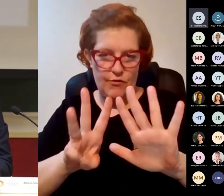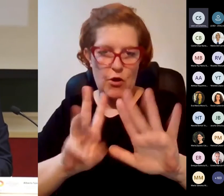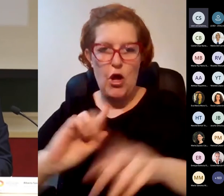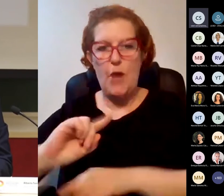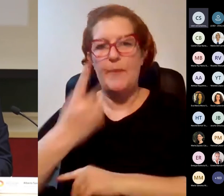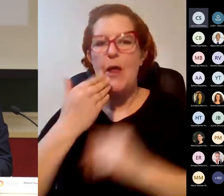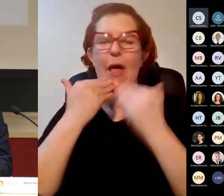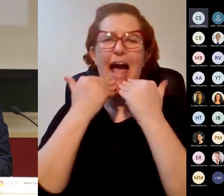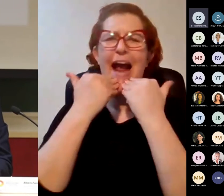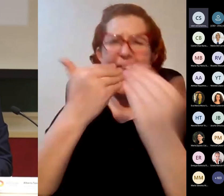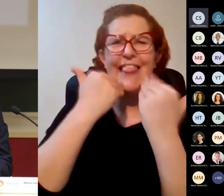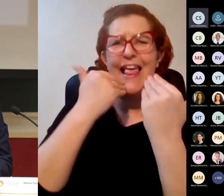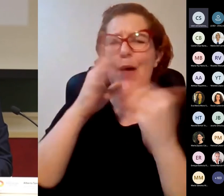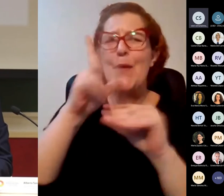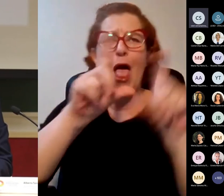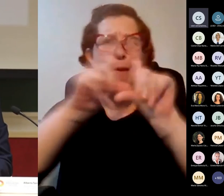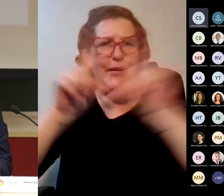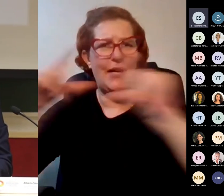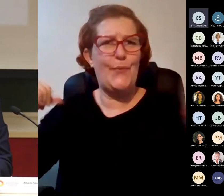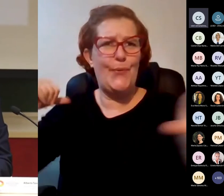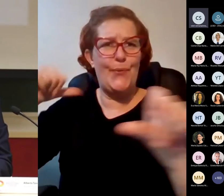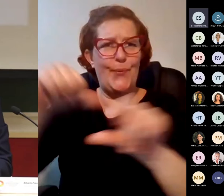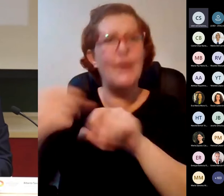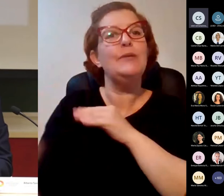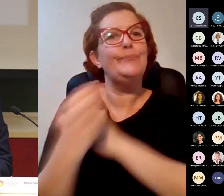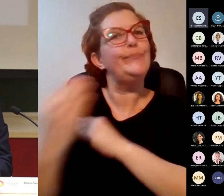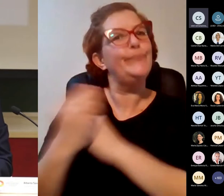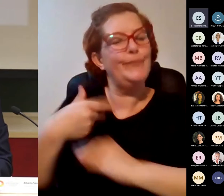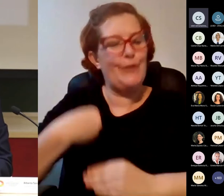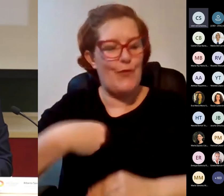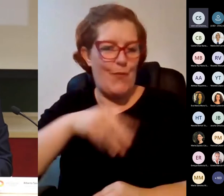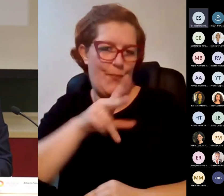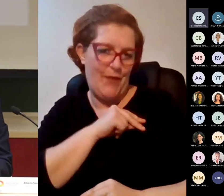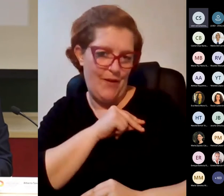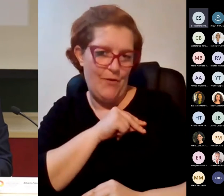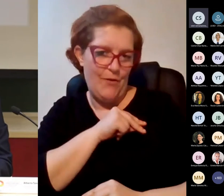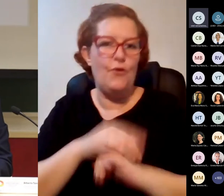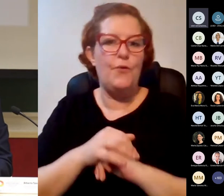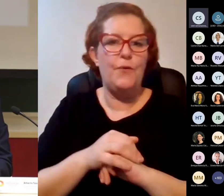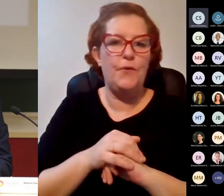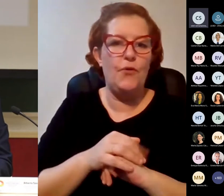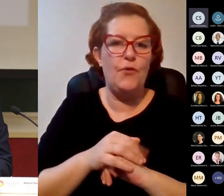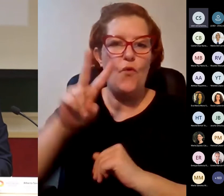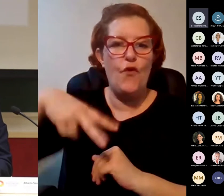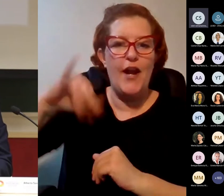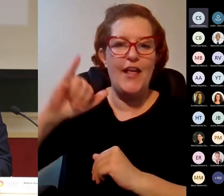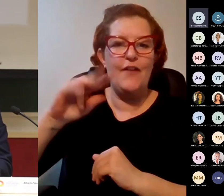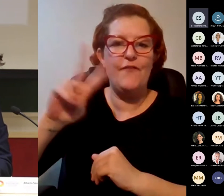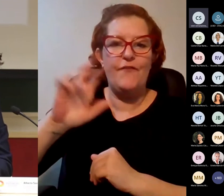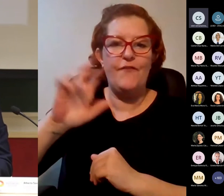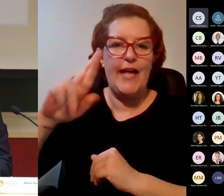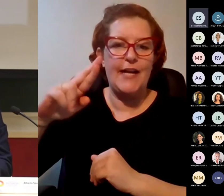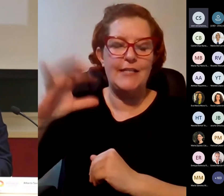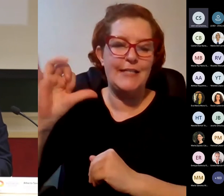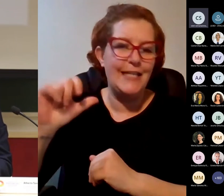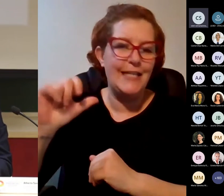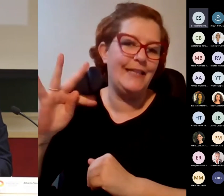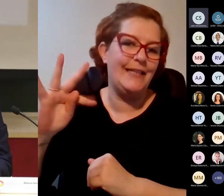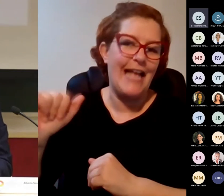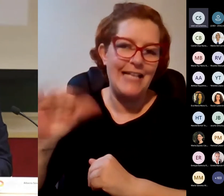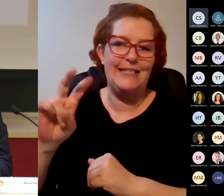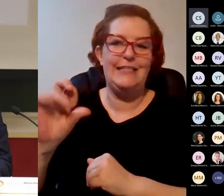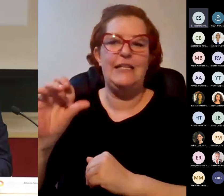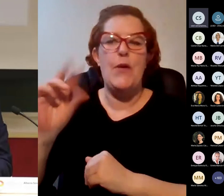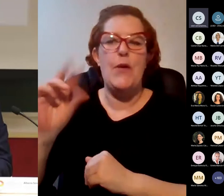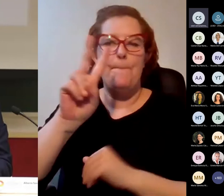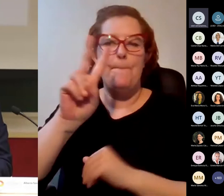años propio cineasta está patrocinando estos premios el éxito al 21 del tec y telefónica gracias a vuestra colaboración por